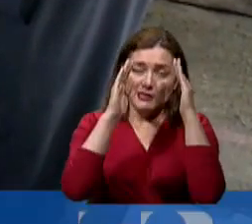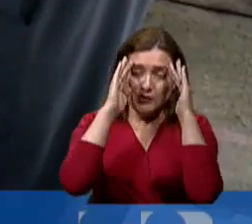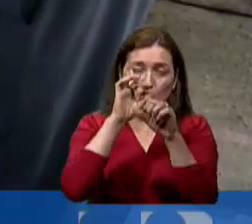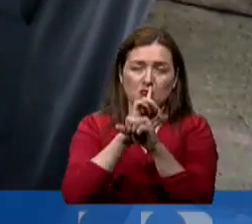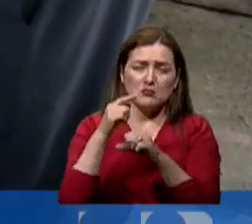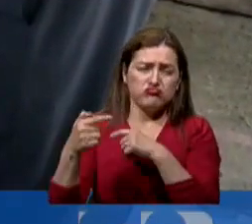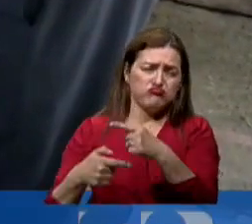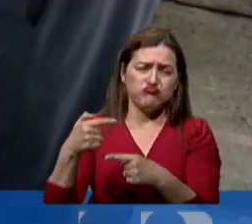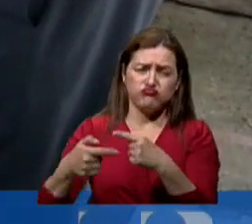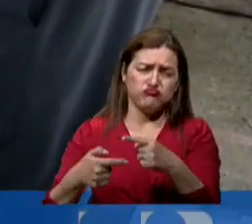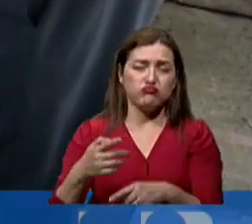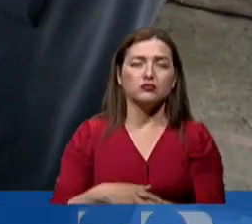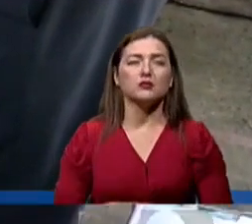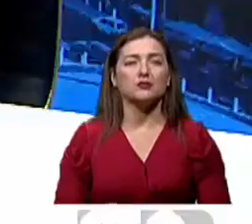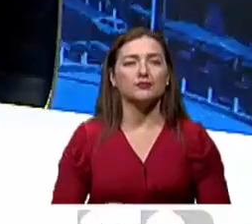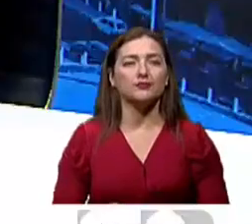son constantes.